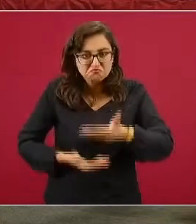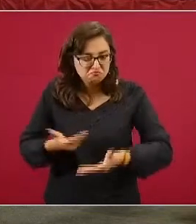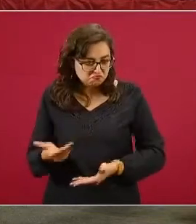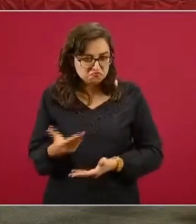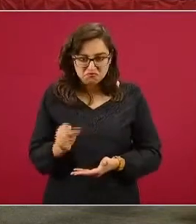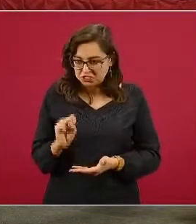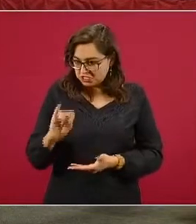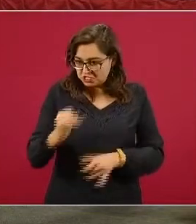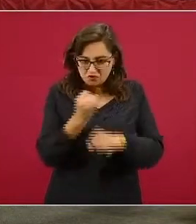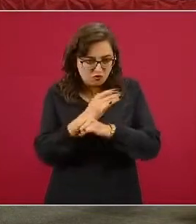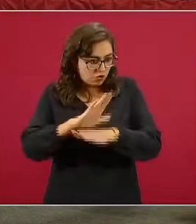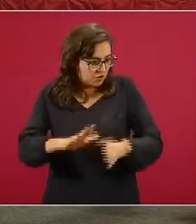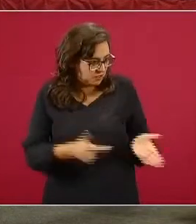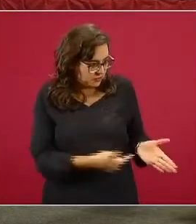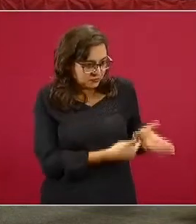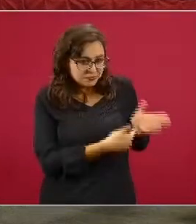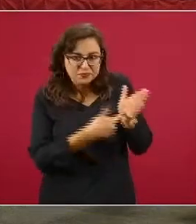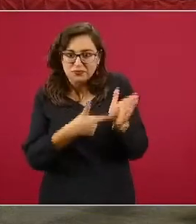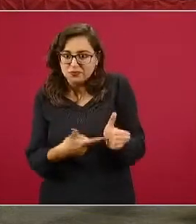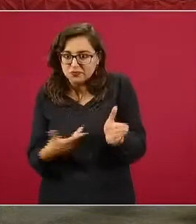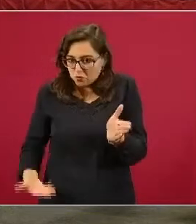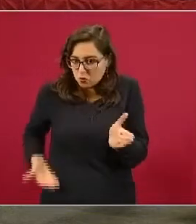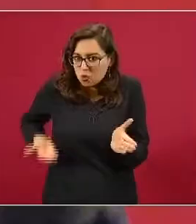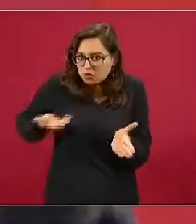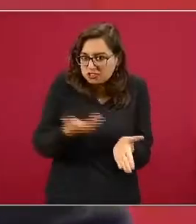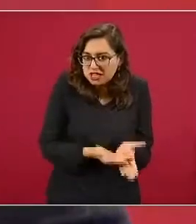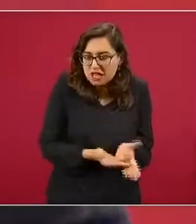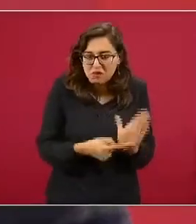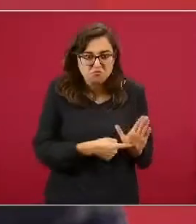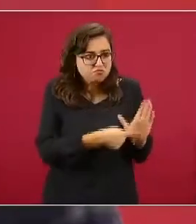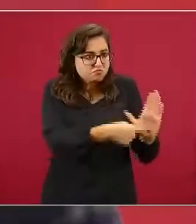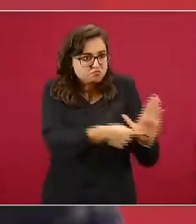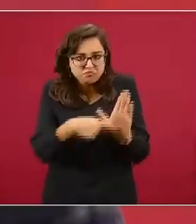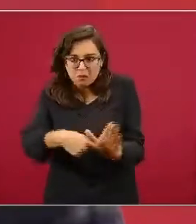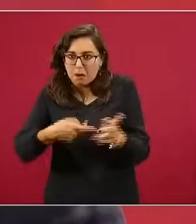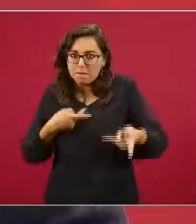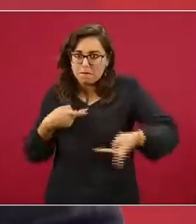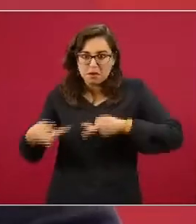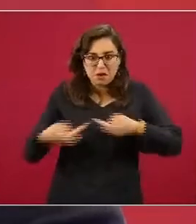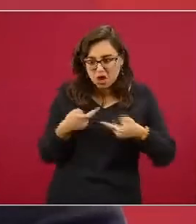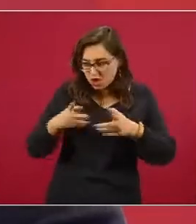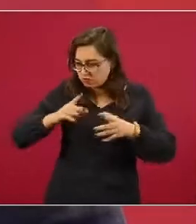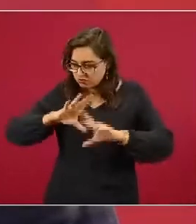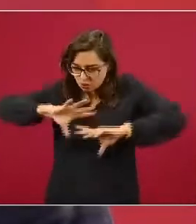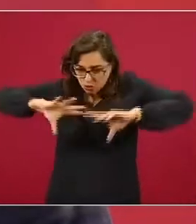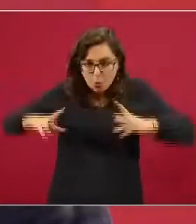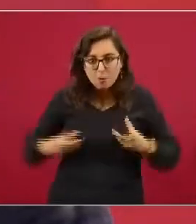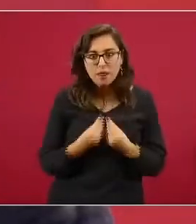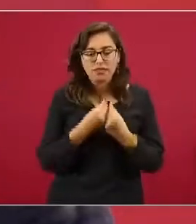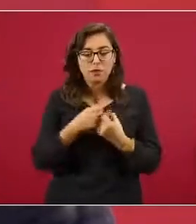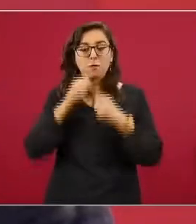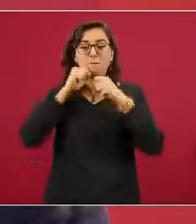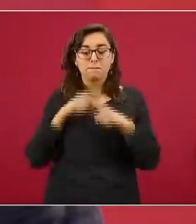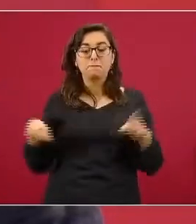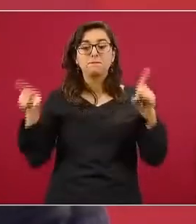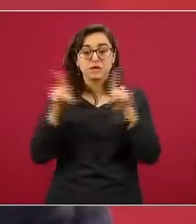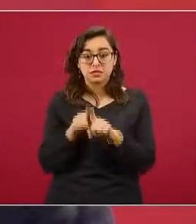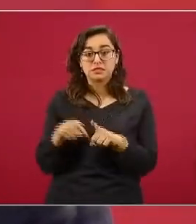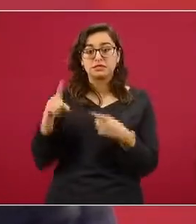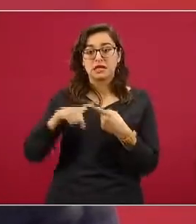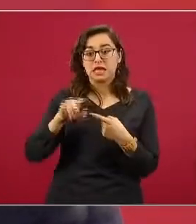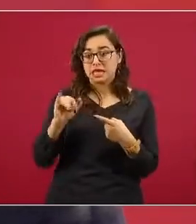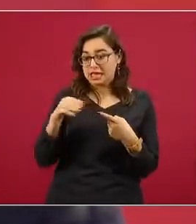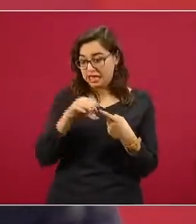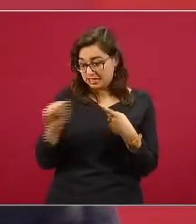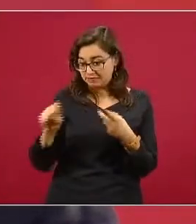los elementos de información que hemos preparado, junto con los titulares de el